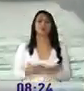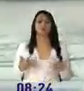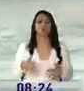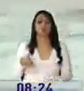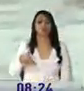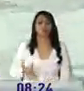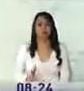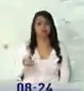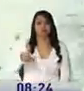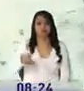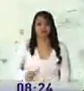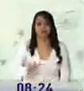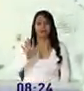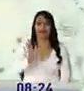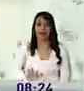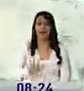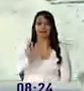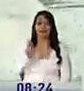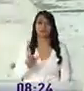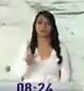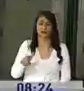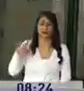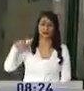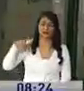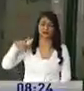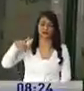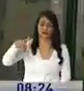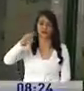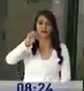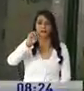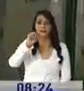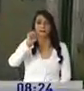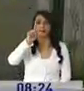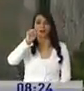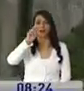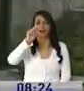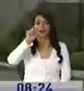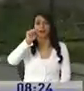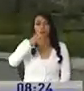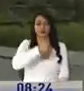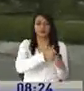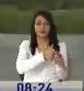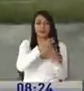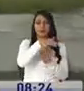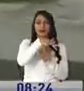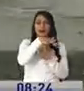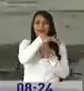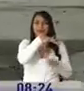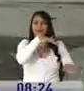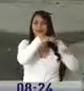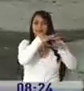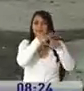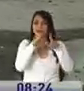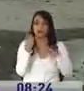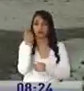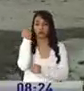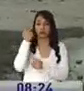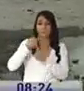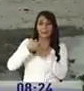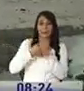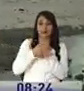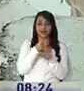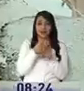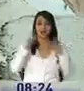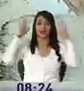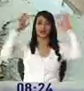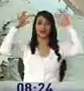peatones que caminan a diario por la avenida Maldonado a la altura del parque de las diversidades hace un mes este hueco recolecta el agua lluvia